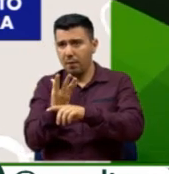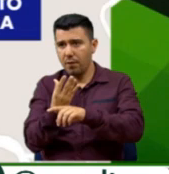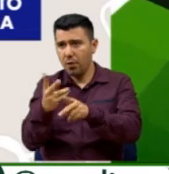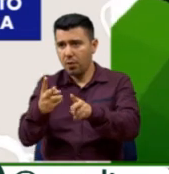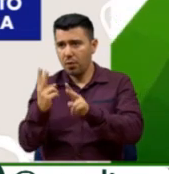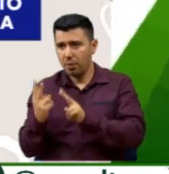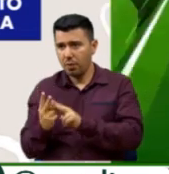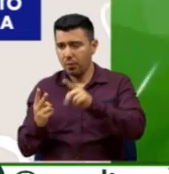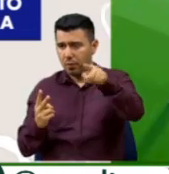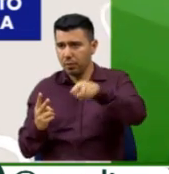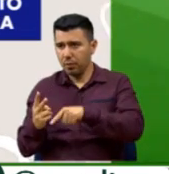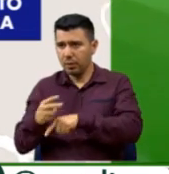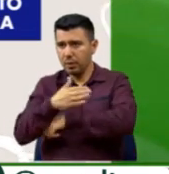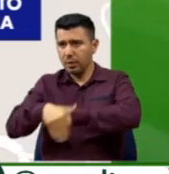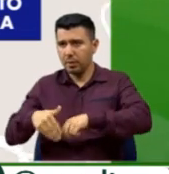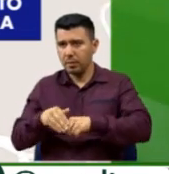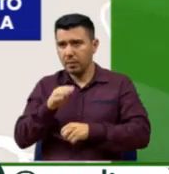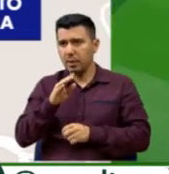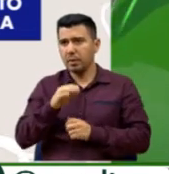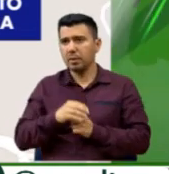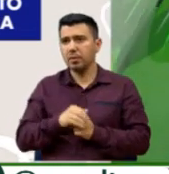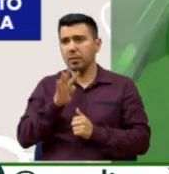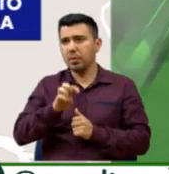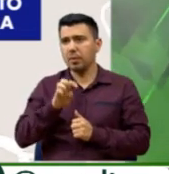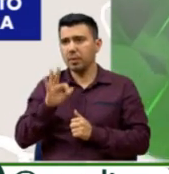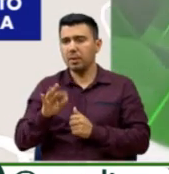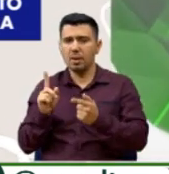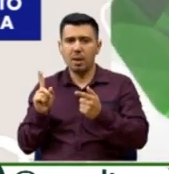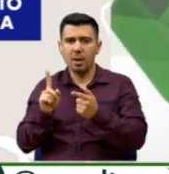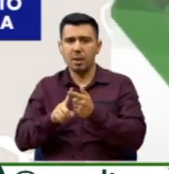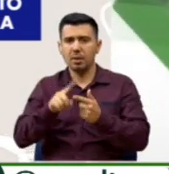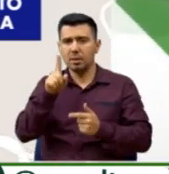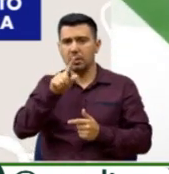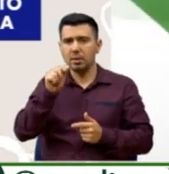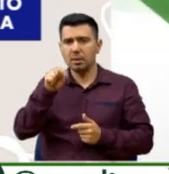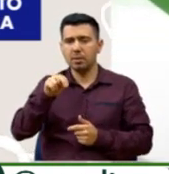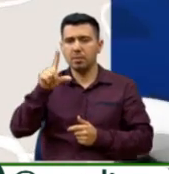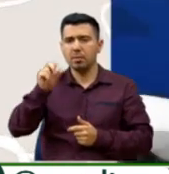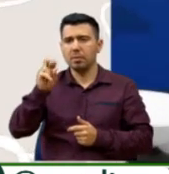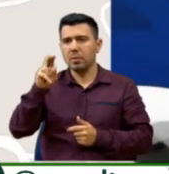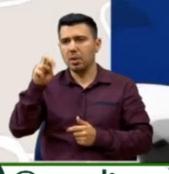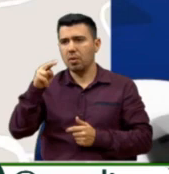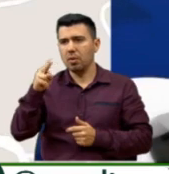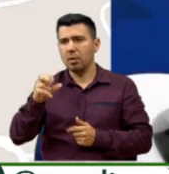transversal 93, carrera 29, hacia San Lorenzo.